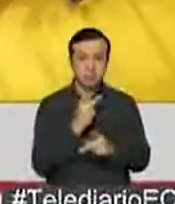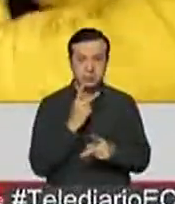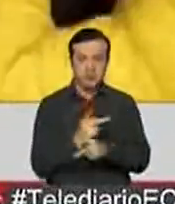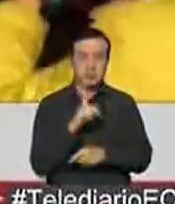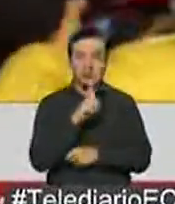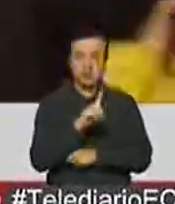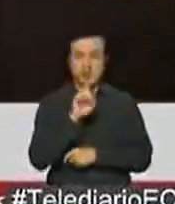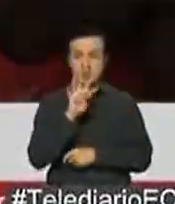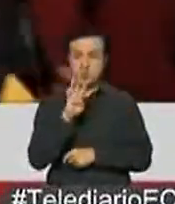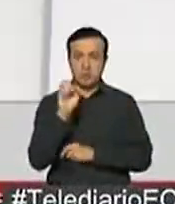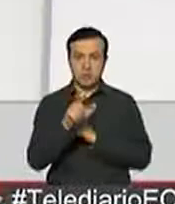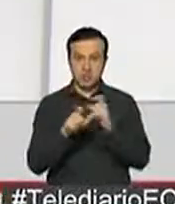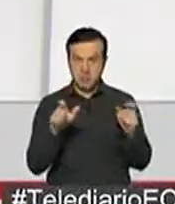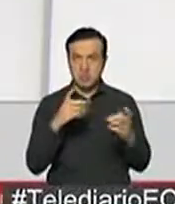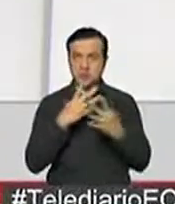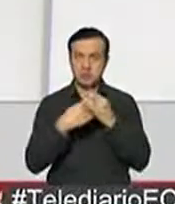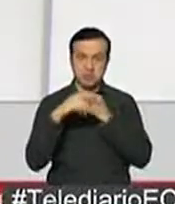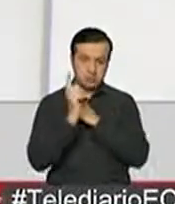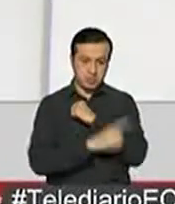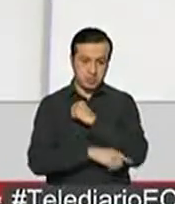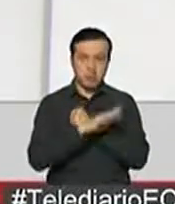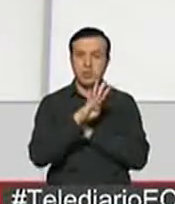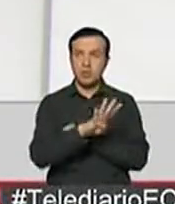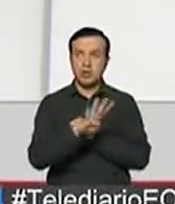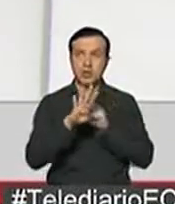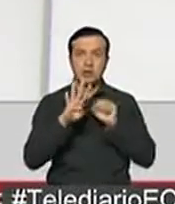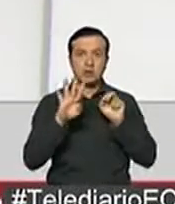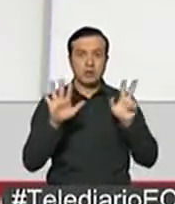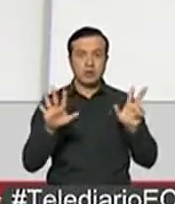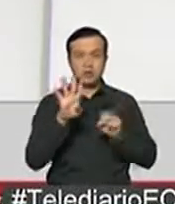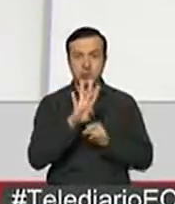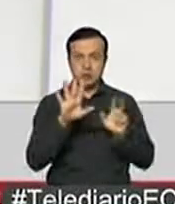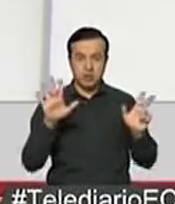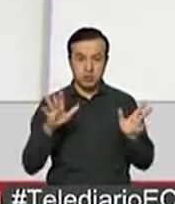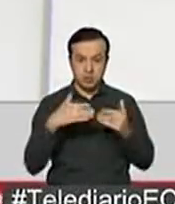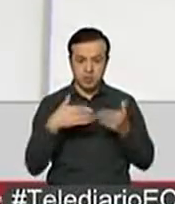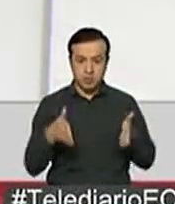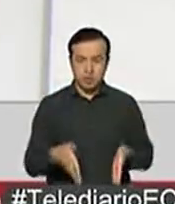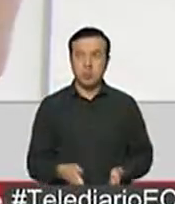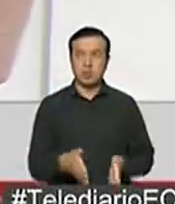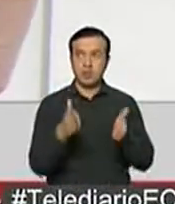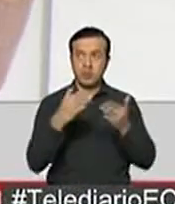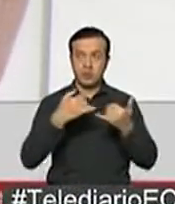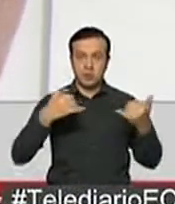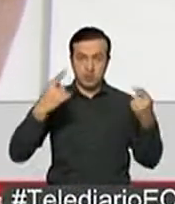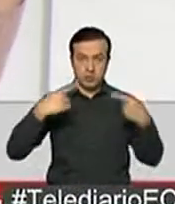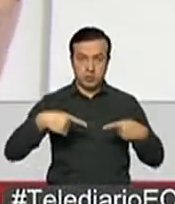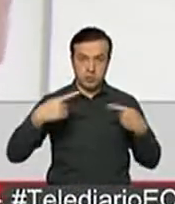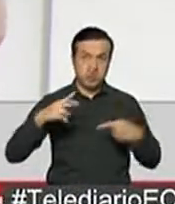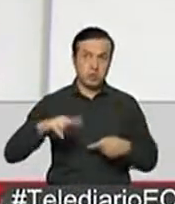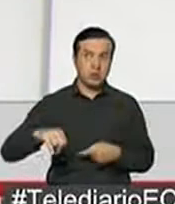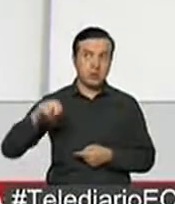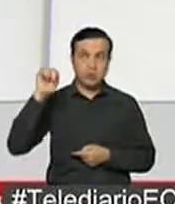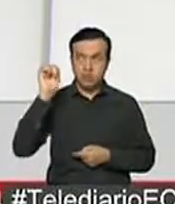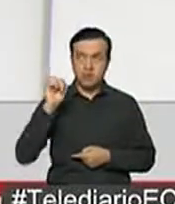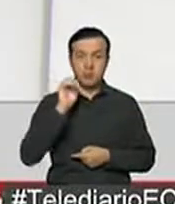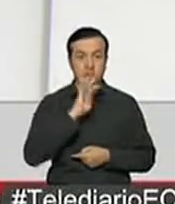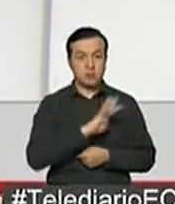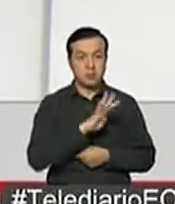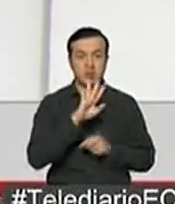140 personas tenemos 48 pasos no habilitados en la frontera norte y